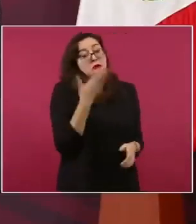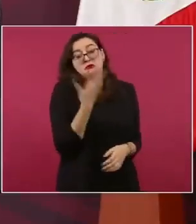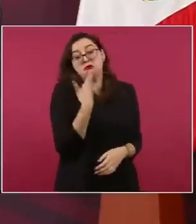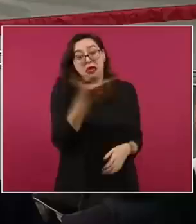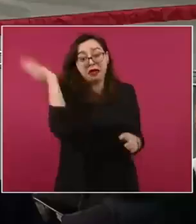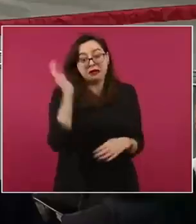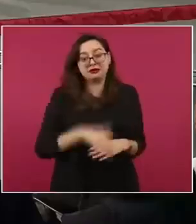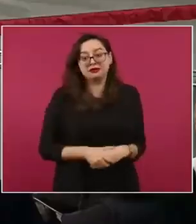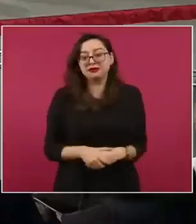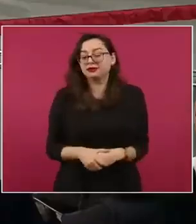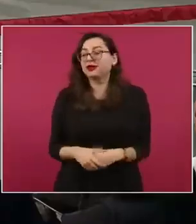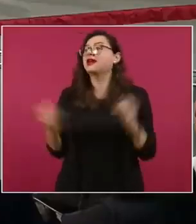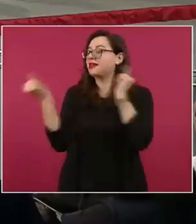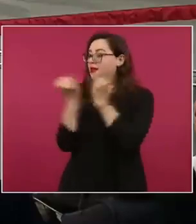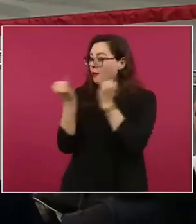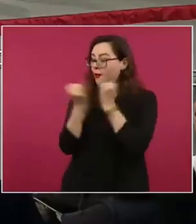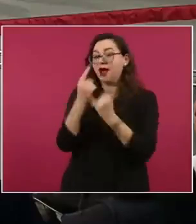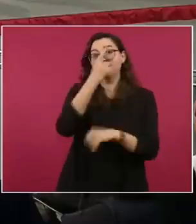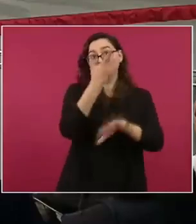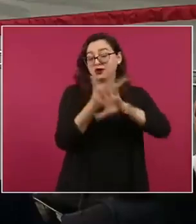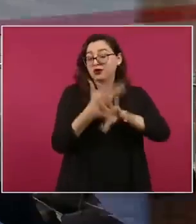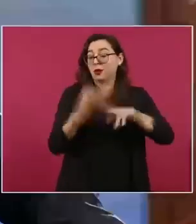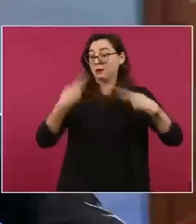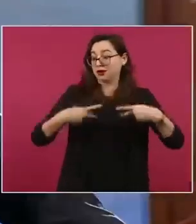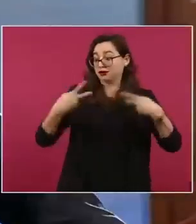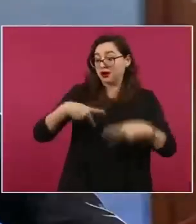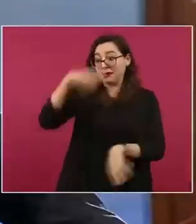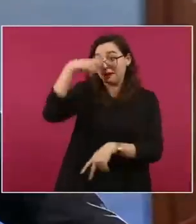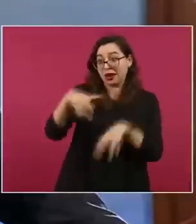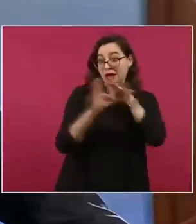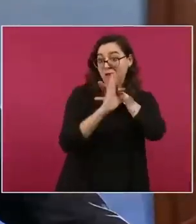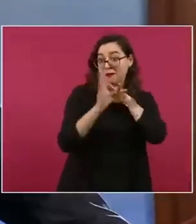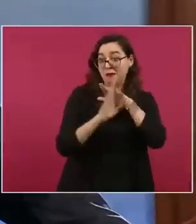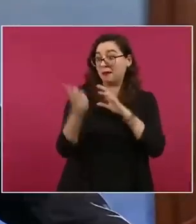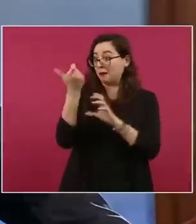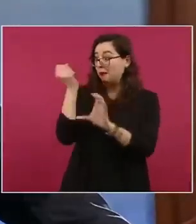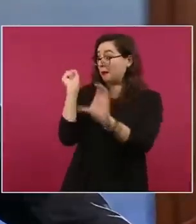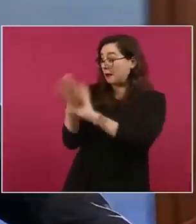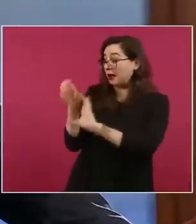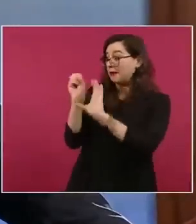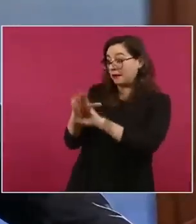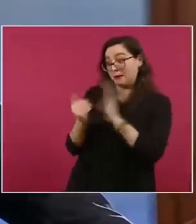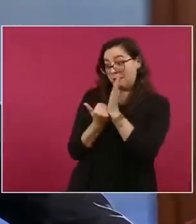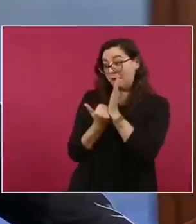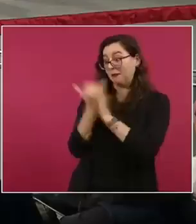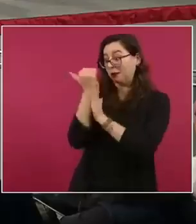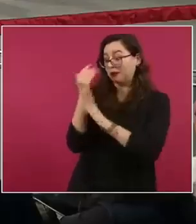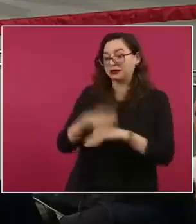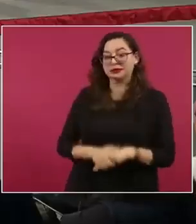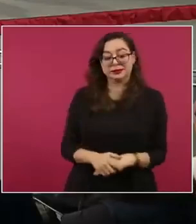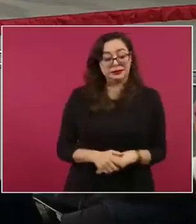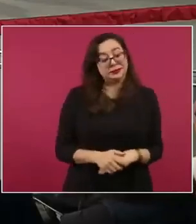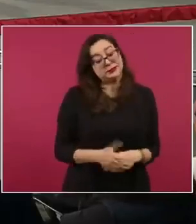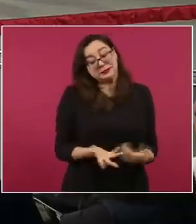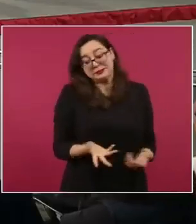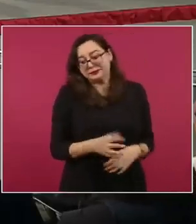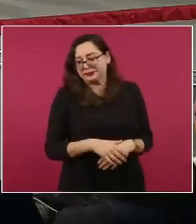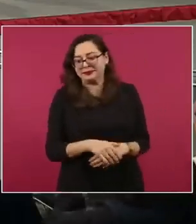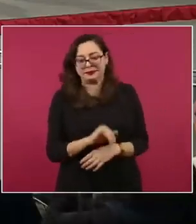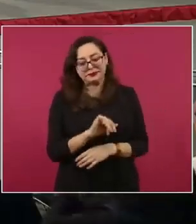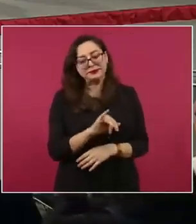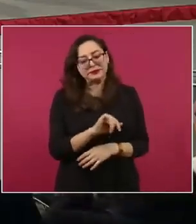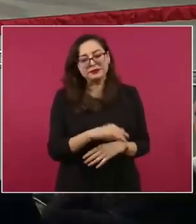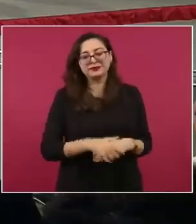las remesas también. Porque estamos en el vecindario correcto. Sí. Entonces, la pregunta es, ¿cómo hacemos para aprovechar